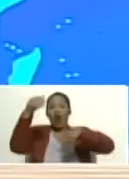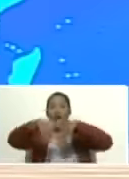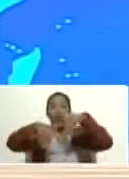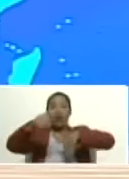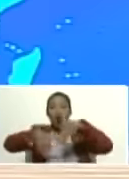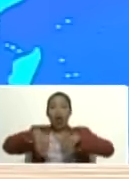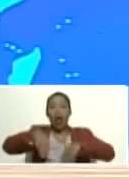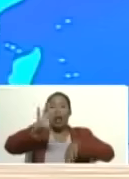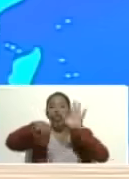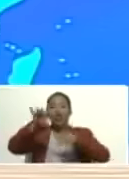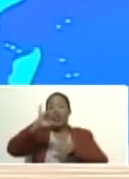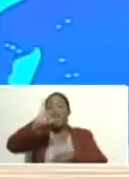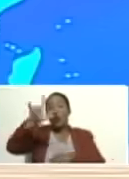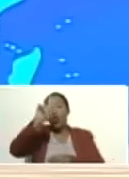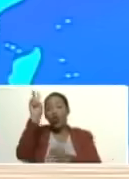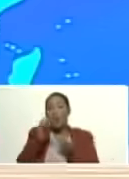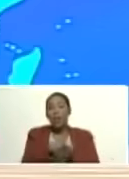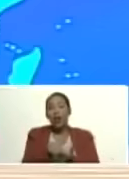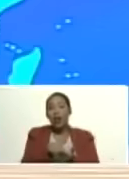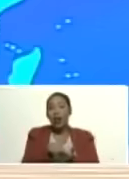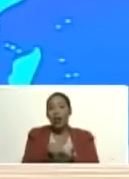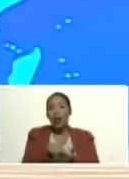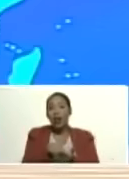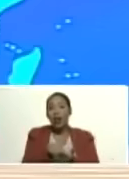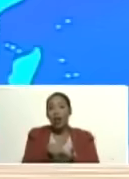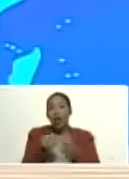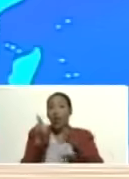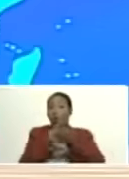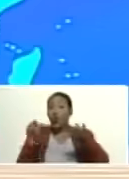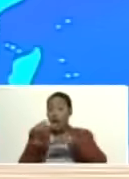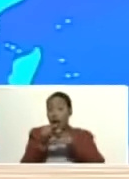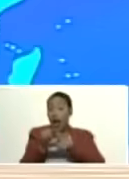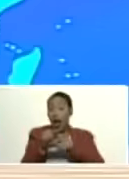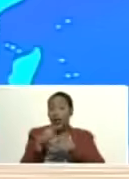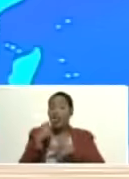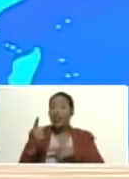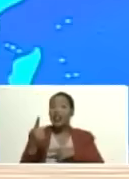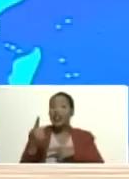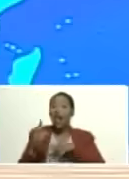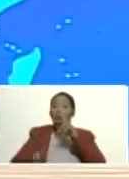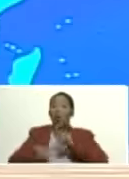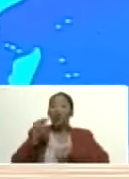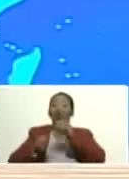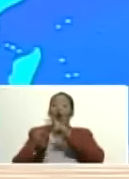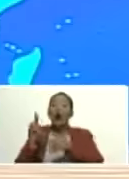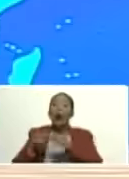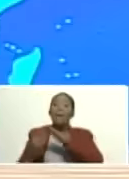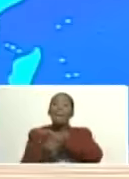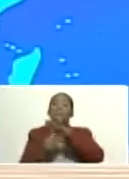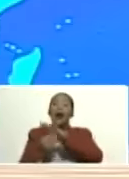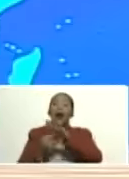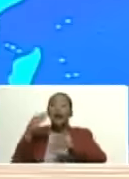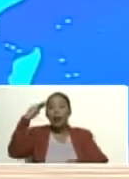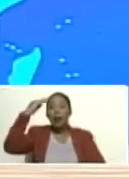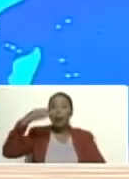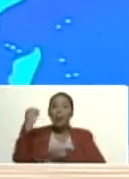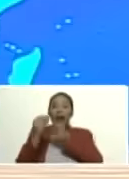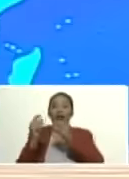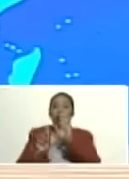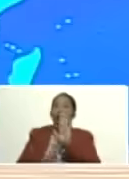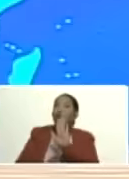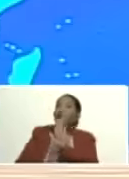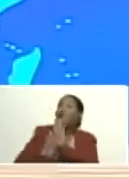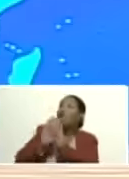julio del 2000, y Guyana anuncia que va a construir una base militar para lanzamiento de cohetes al